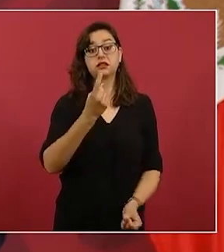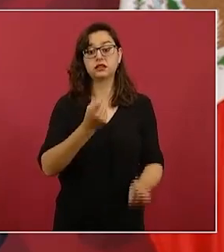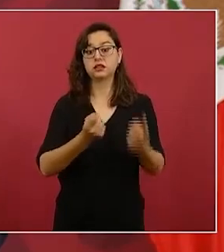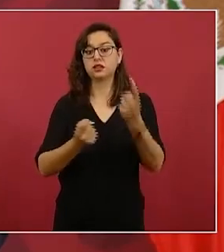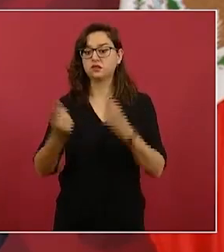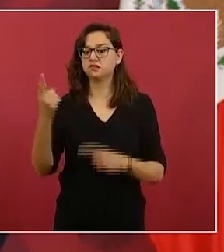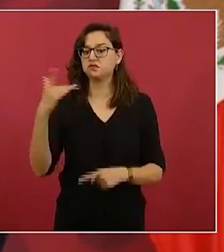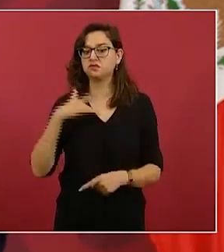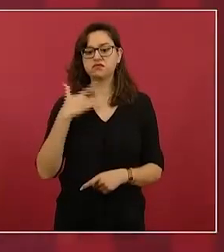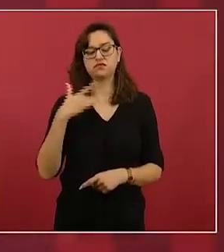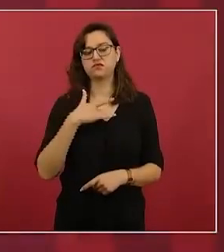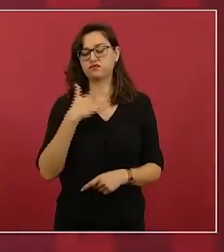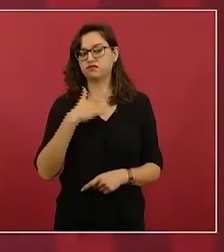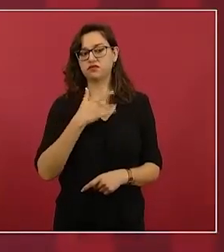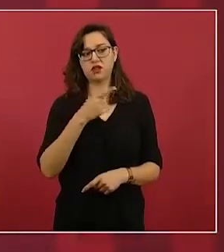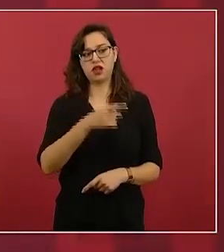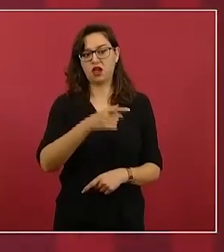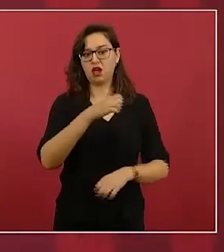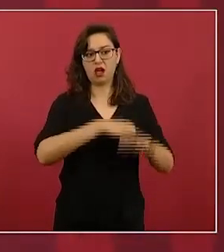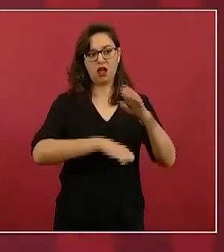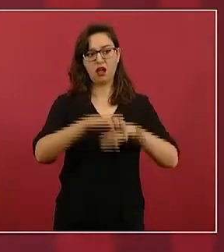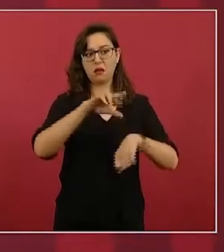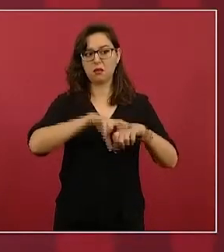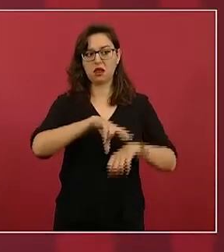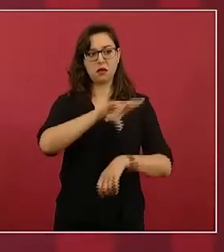que no están de acuerdo